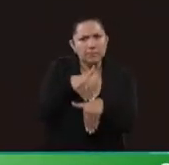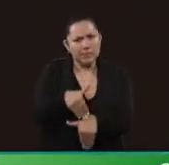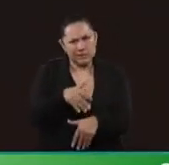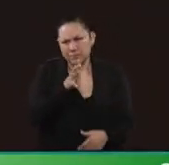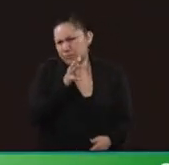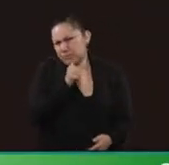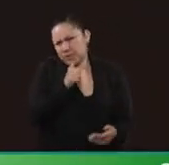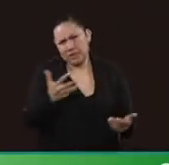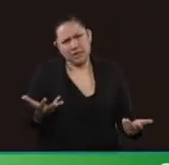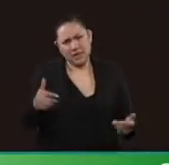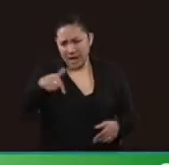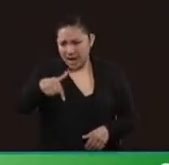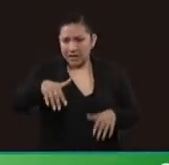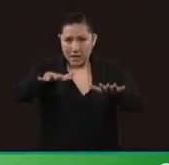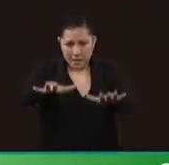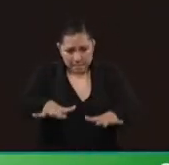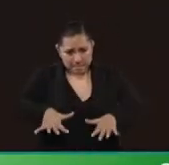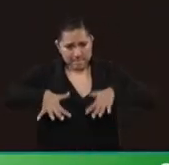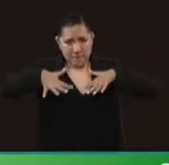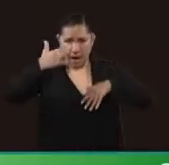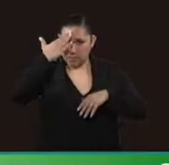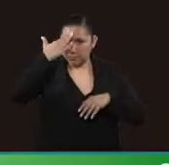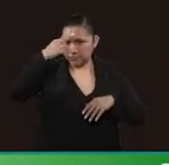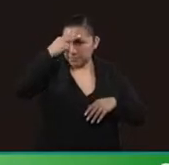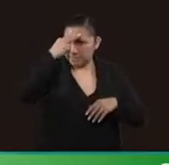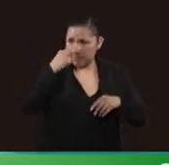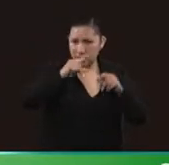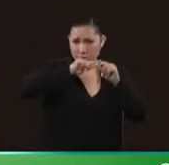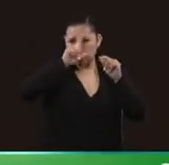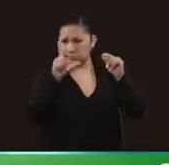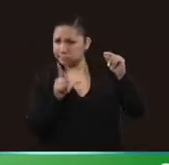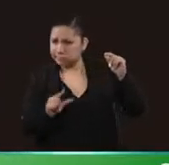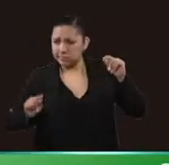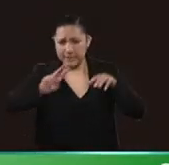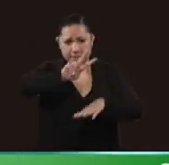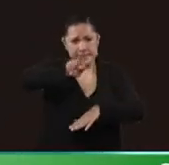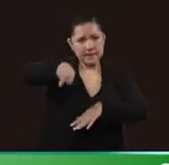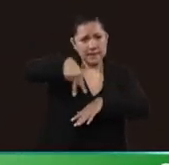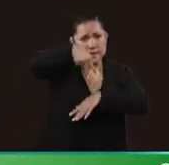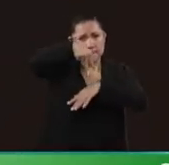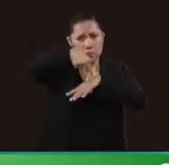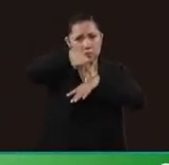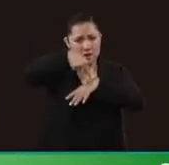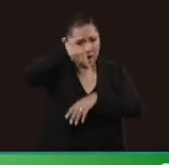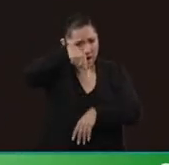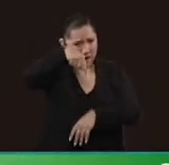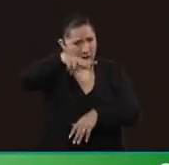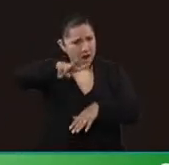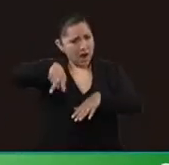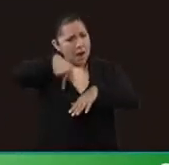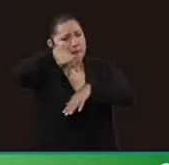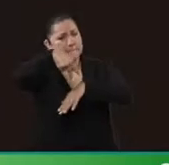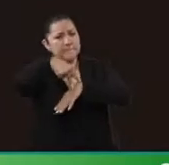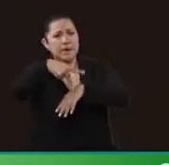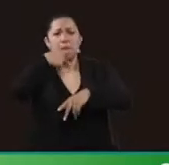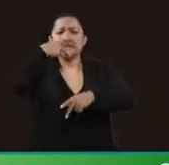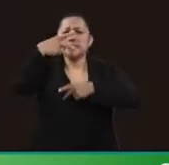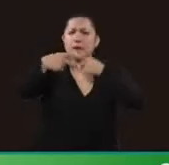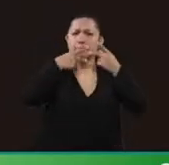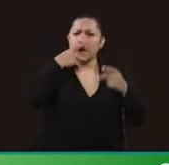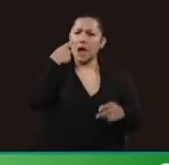del país para venir a decir cosas que quizás sean legales pero